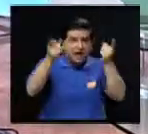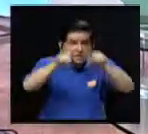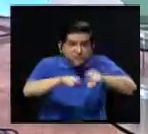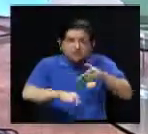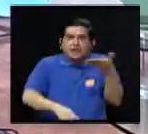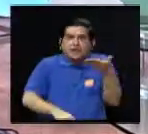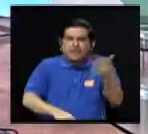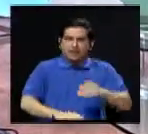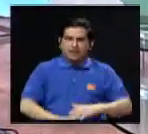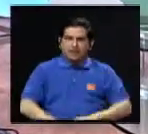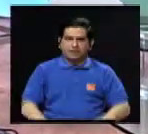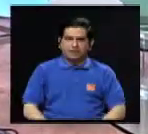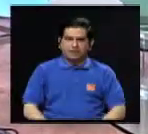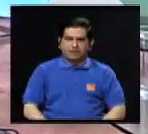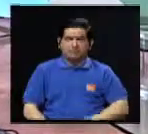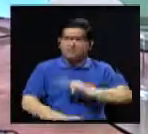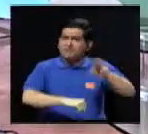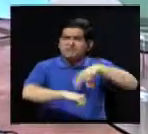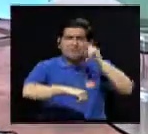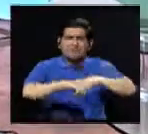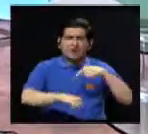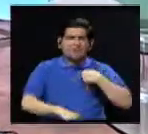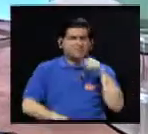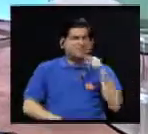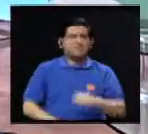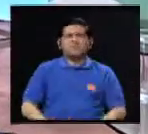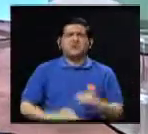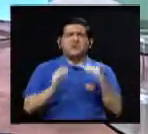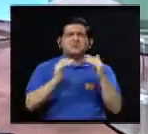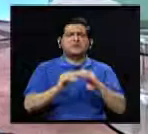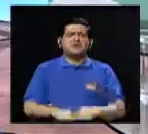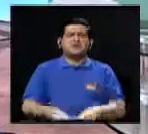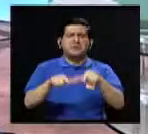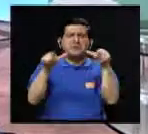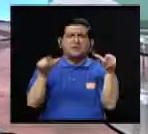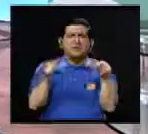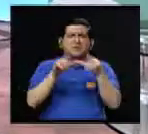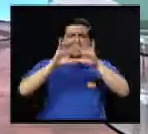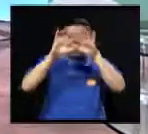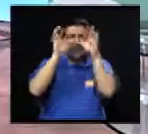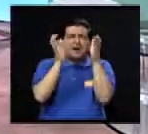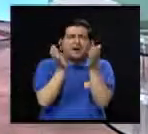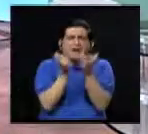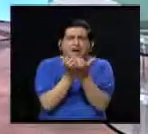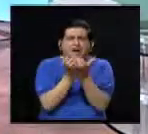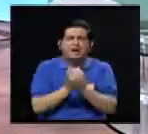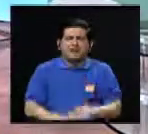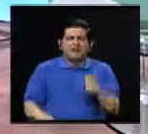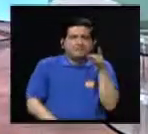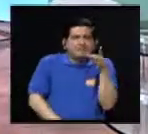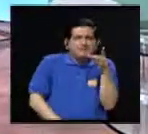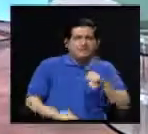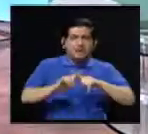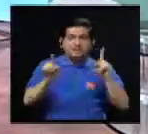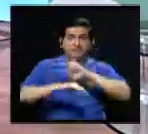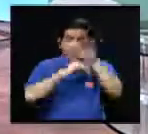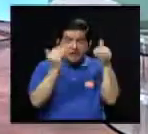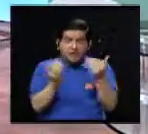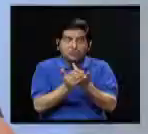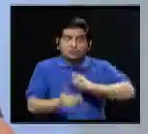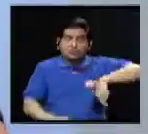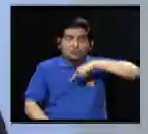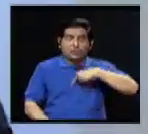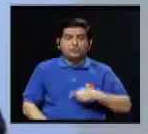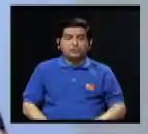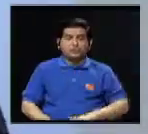estos lugares. Digamos que generalmente uno vive ahí en una burbuja, pero no, o sea, la sociedad está, o todo lo que nos